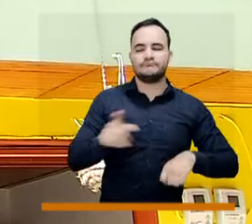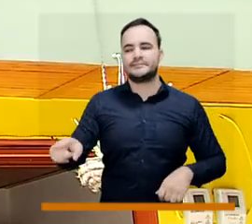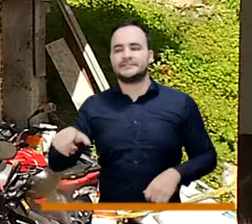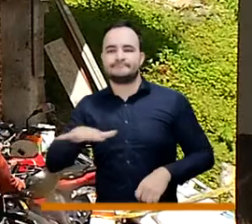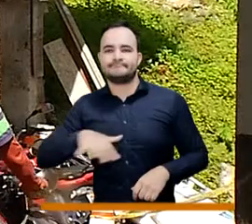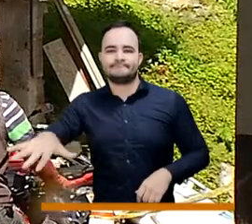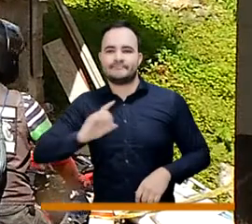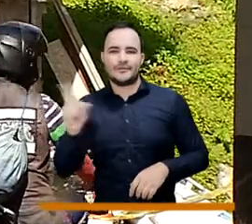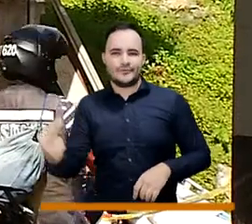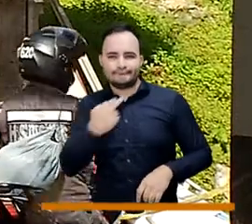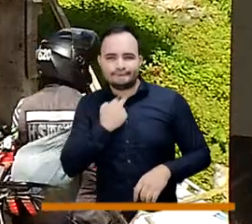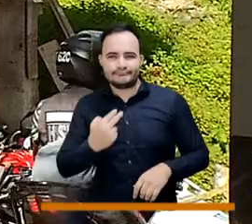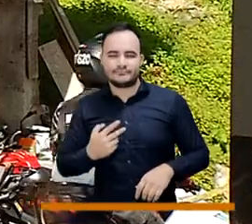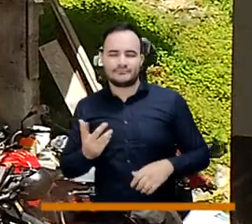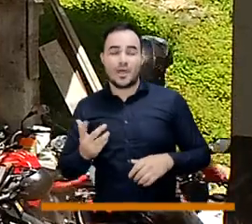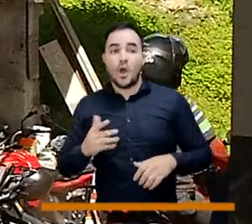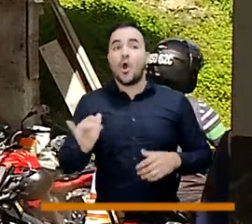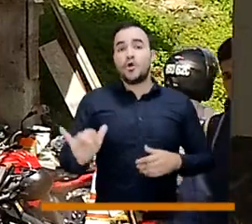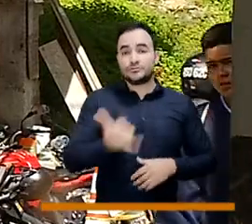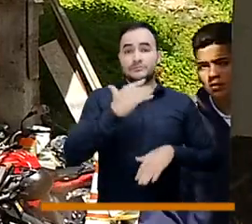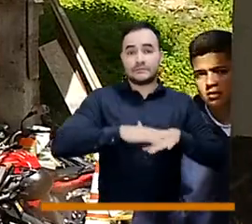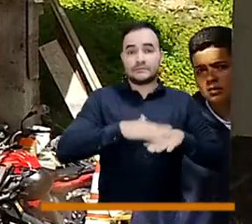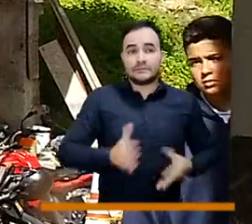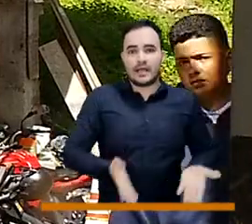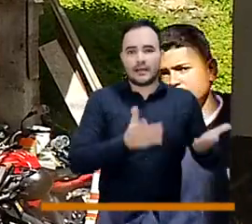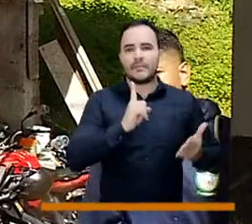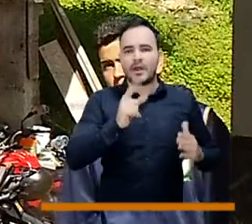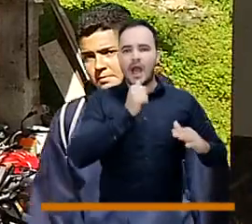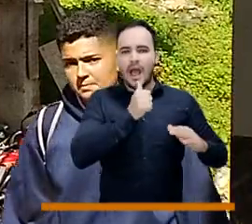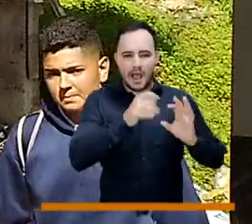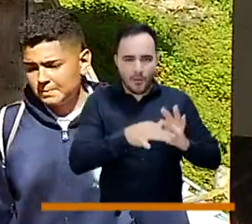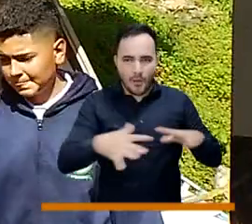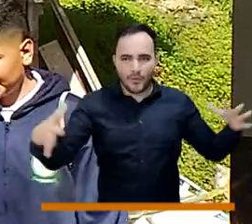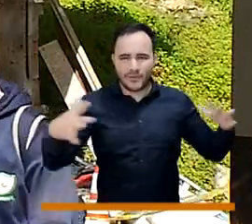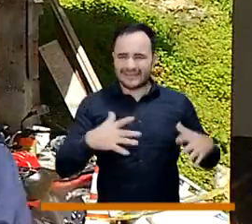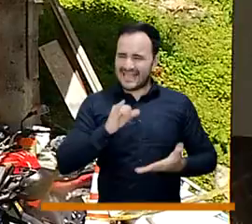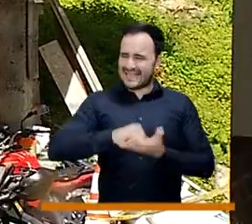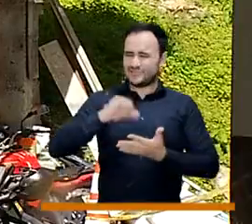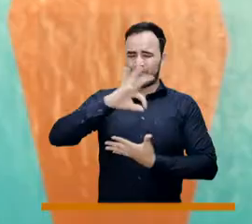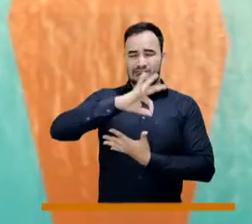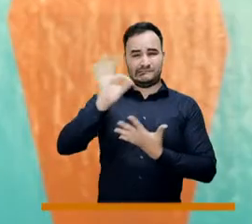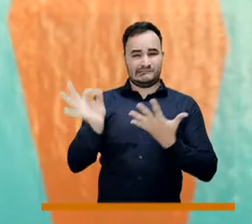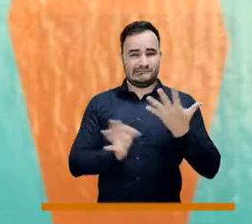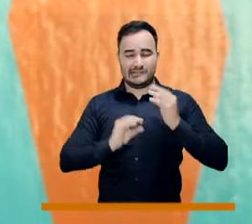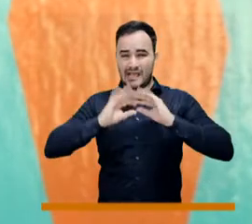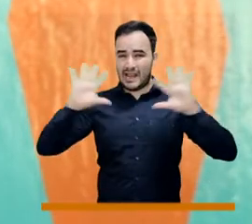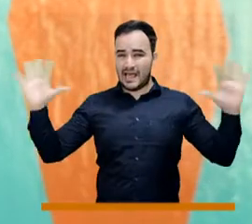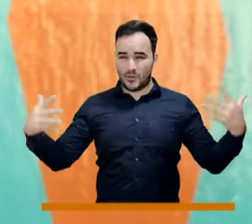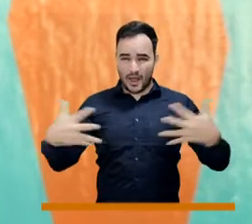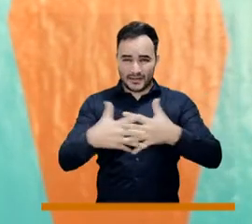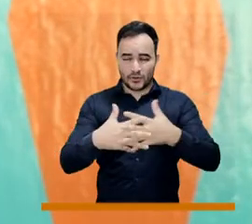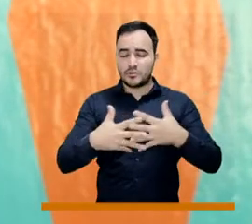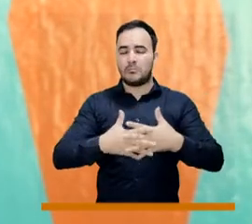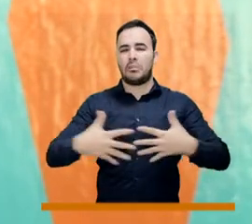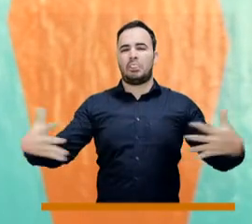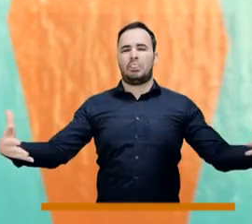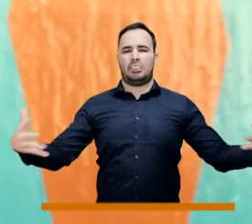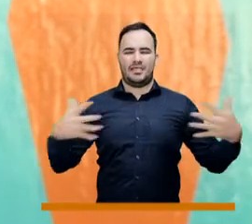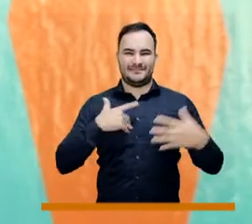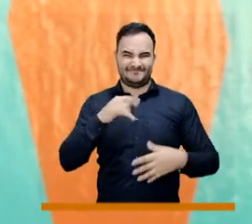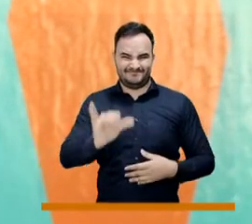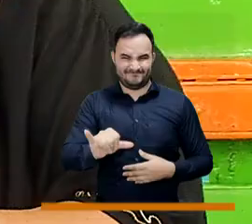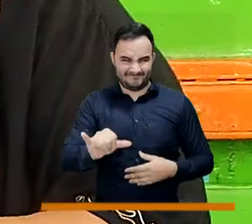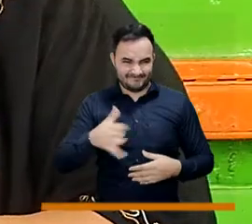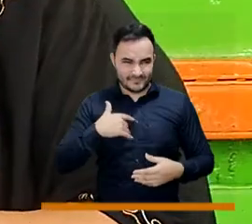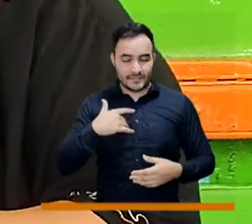el otro lado no tiene posibilidades de agua, ¿sí? Entonces no hay coherencia ni articulación. El objetivo de